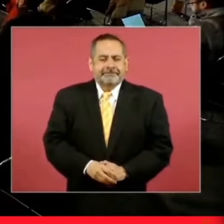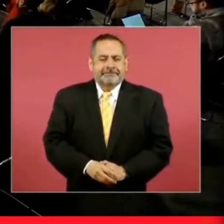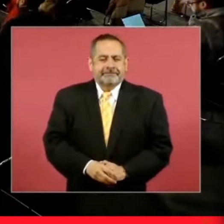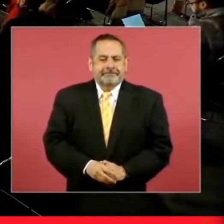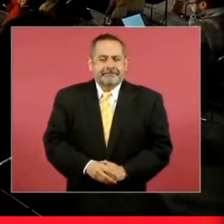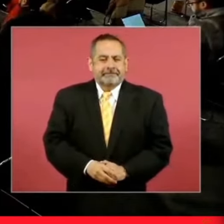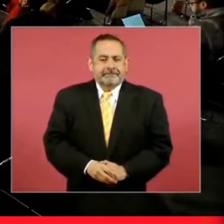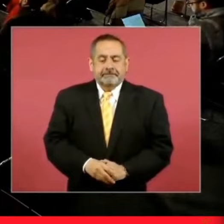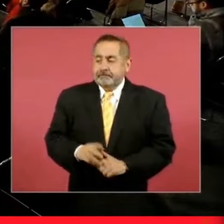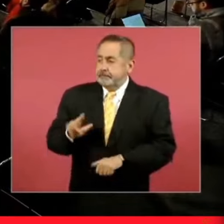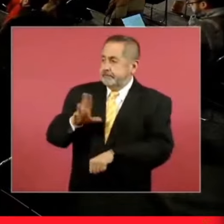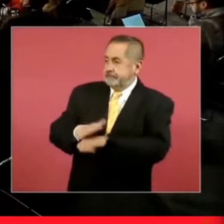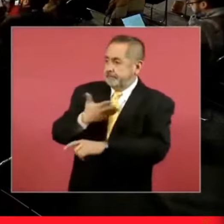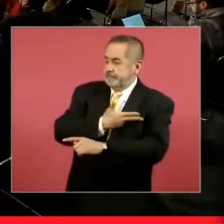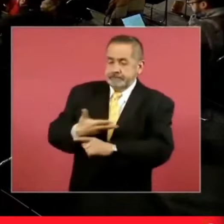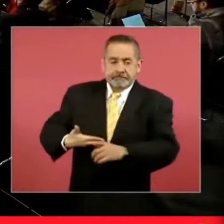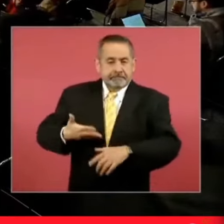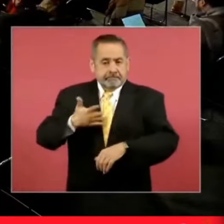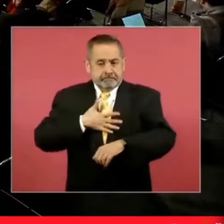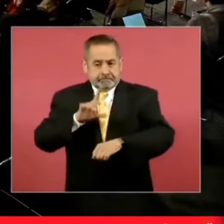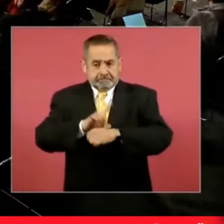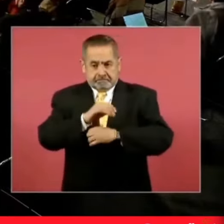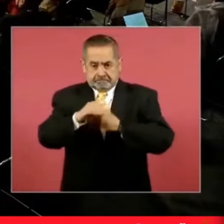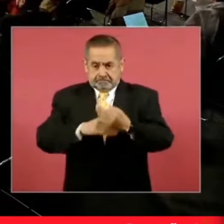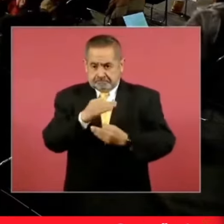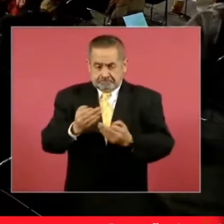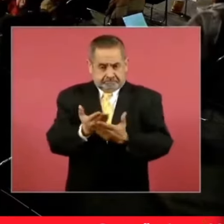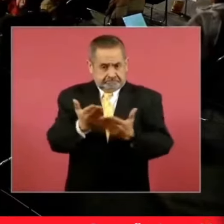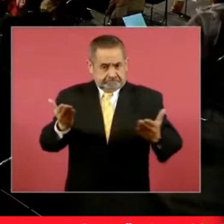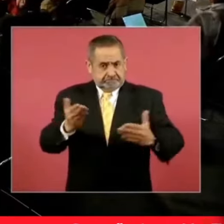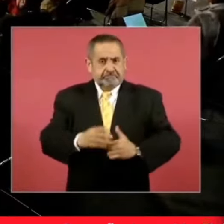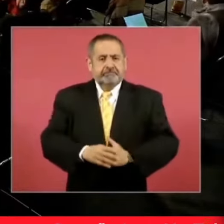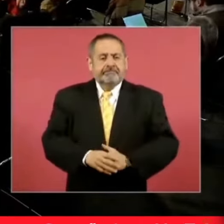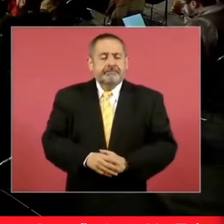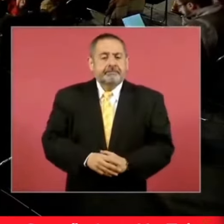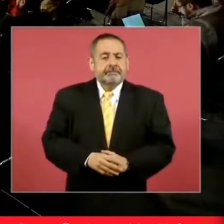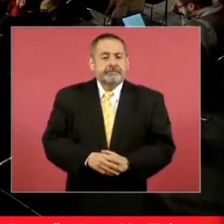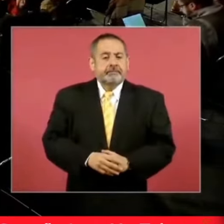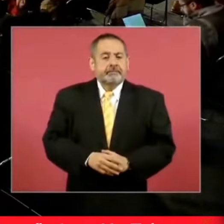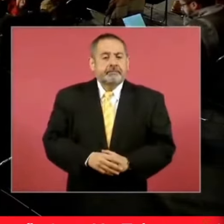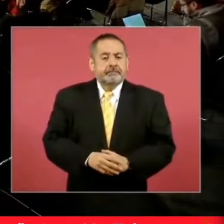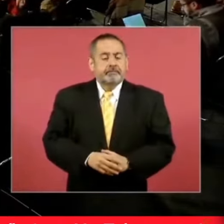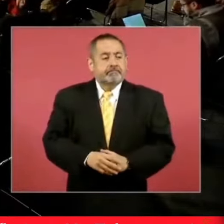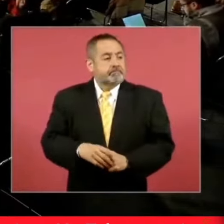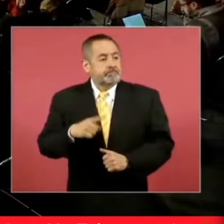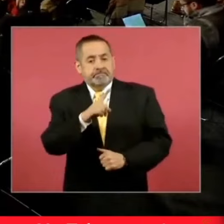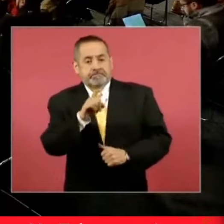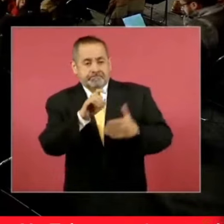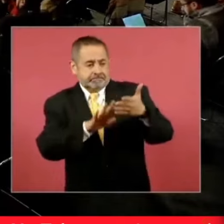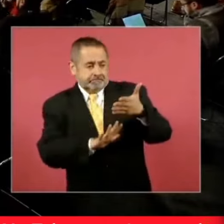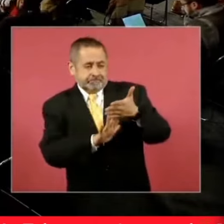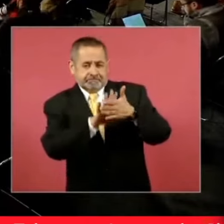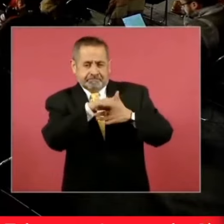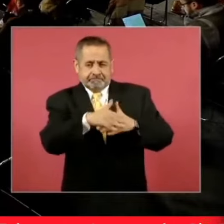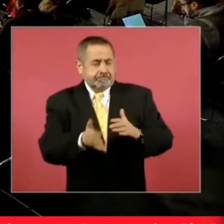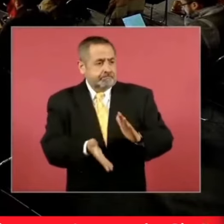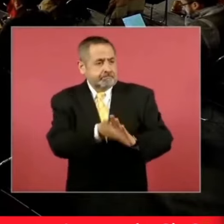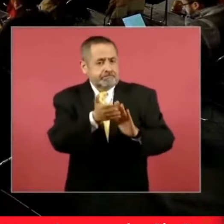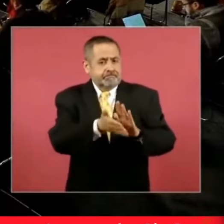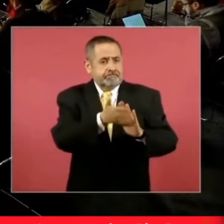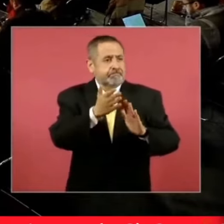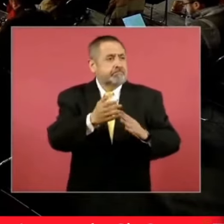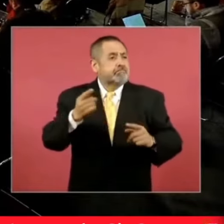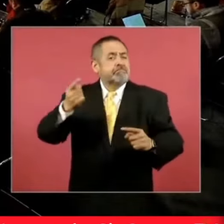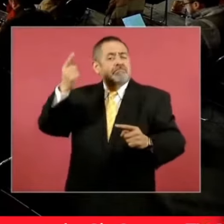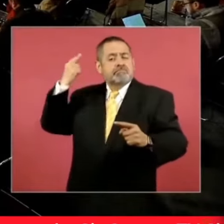Por su permiso, señor presidente. Buenos días tengan todos ustedes. Ya la construcción de presas había bajado en los últimos